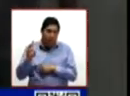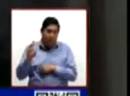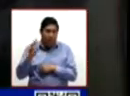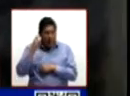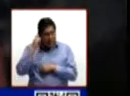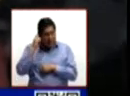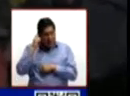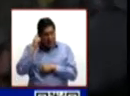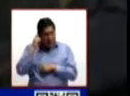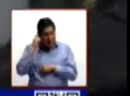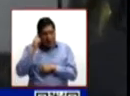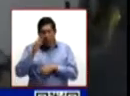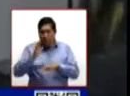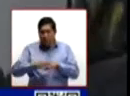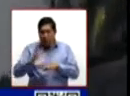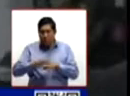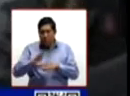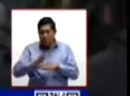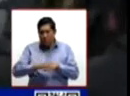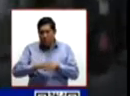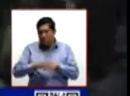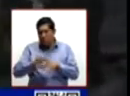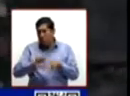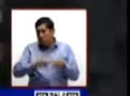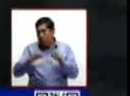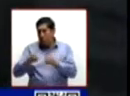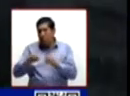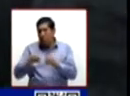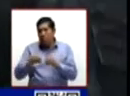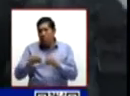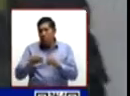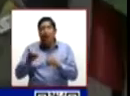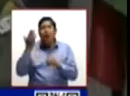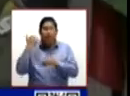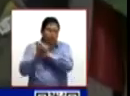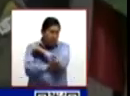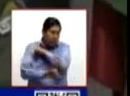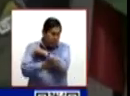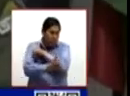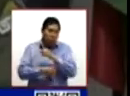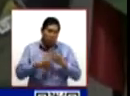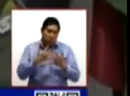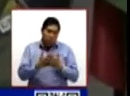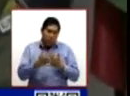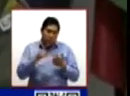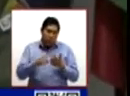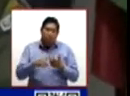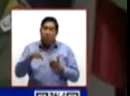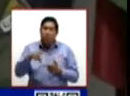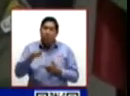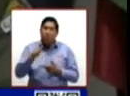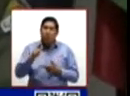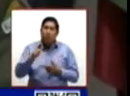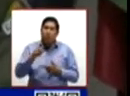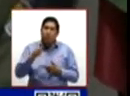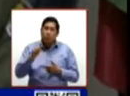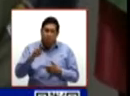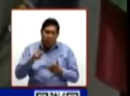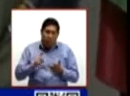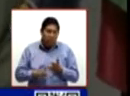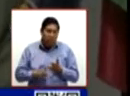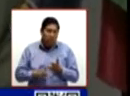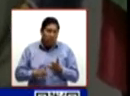detenido preventivamente en centros penitenciarios, tanto de Yacuiba, en El Palmar, como en San